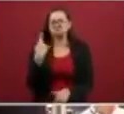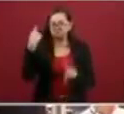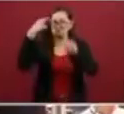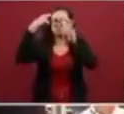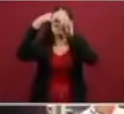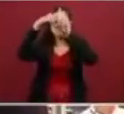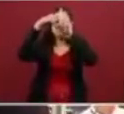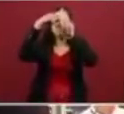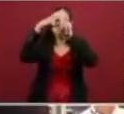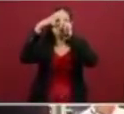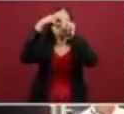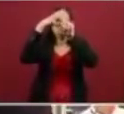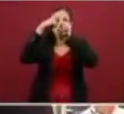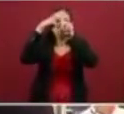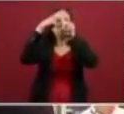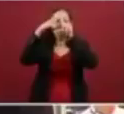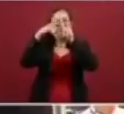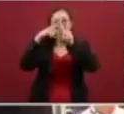optimista.